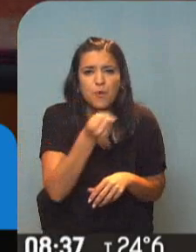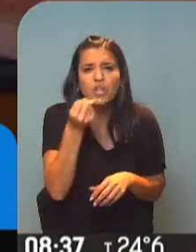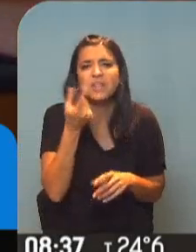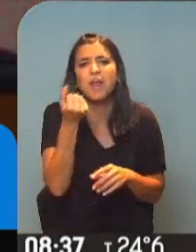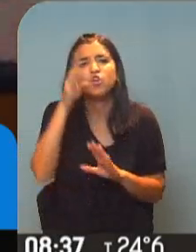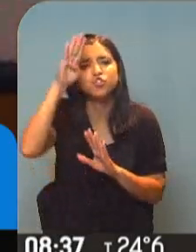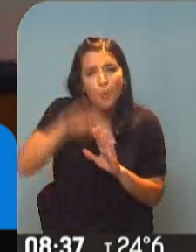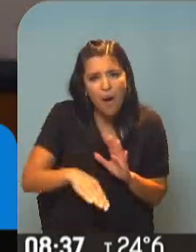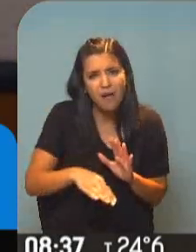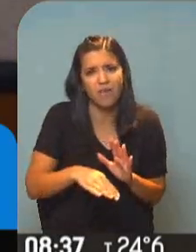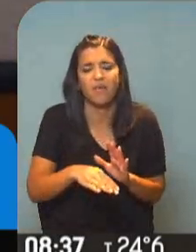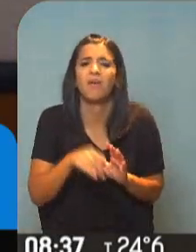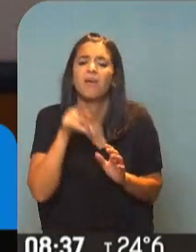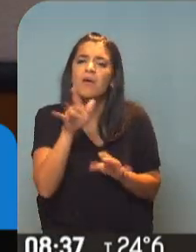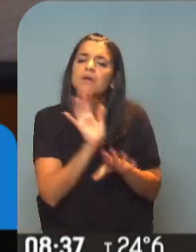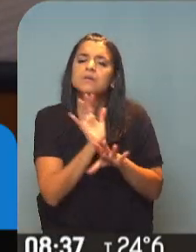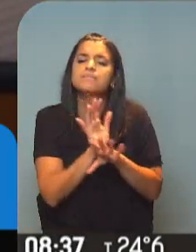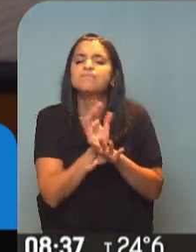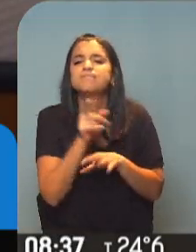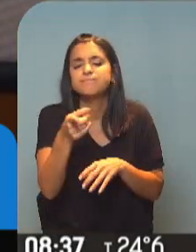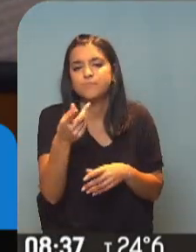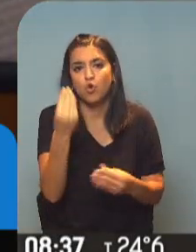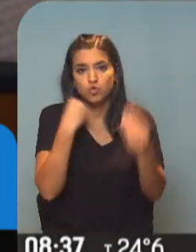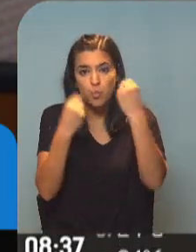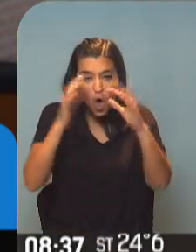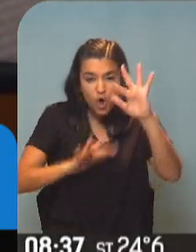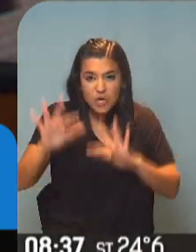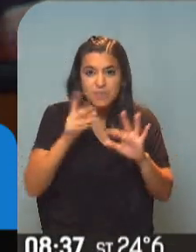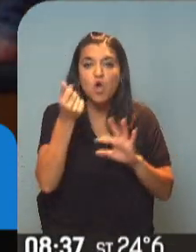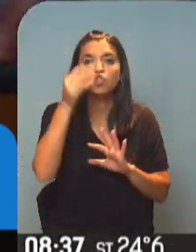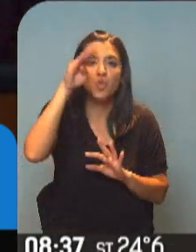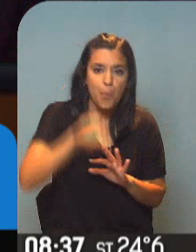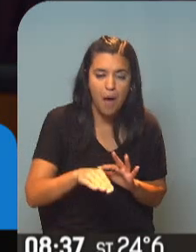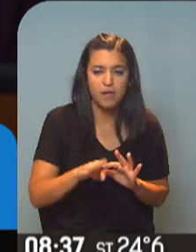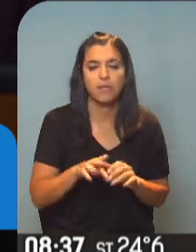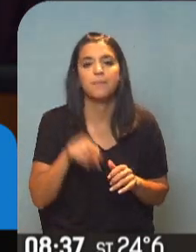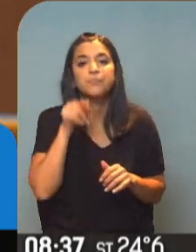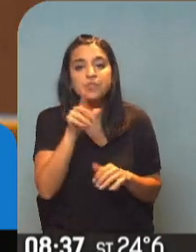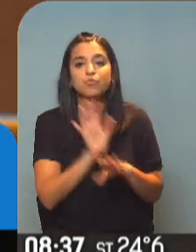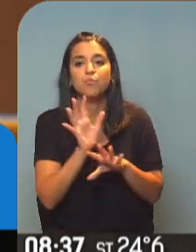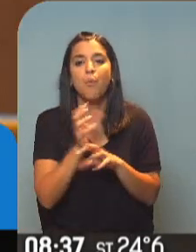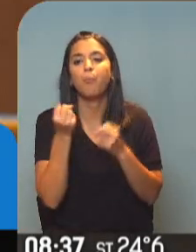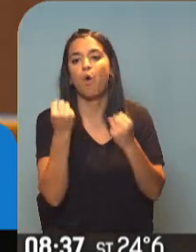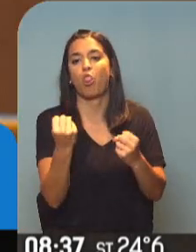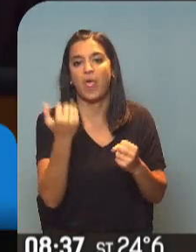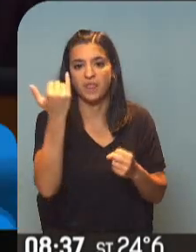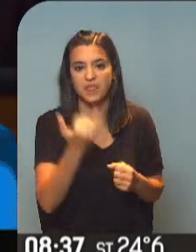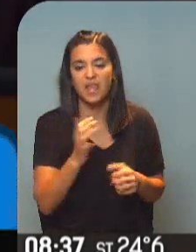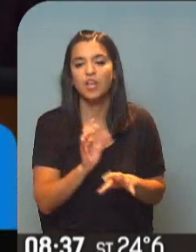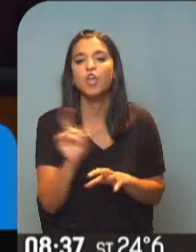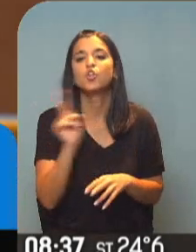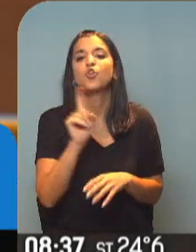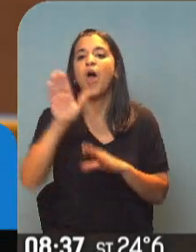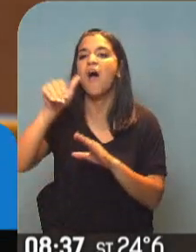costos se involucra el propio consumidor organizado para minimizar los costos y ante los son los que tienen el poder de